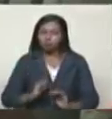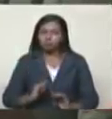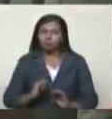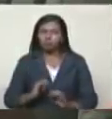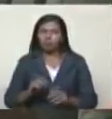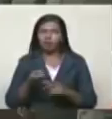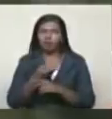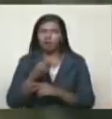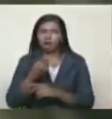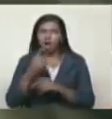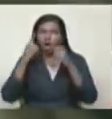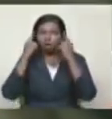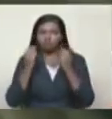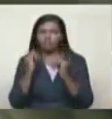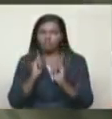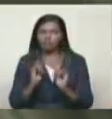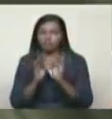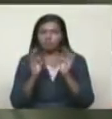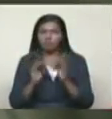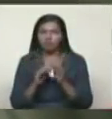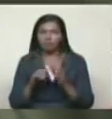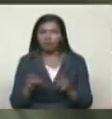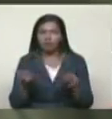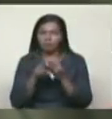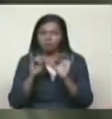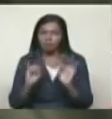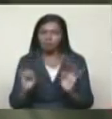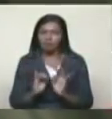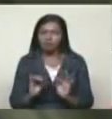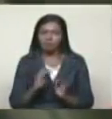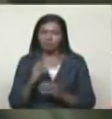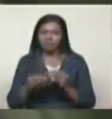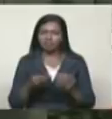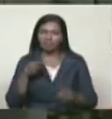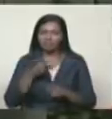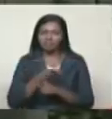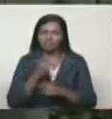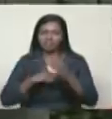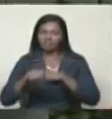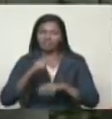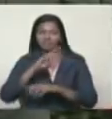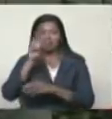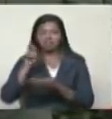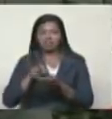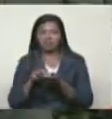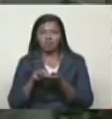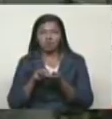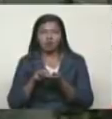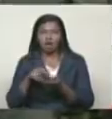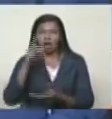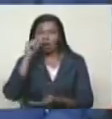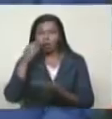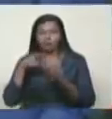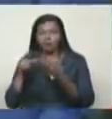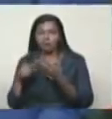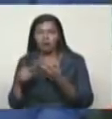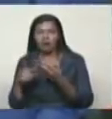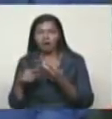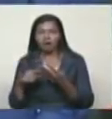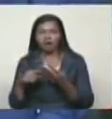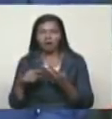Grado Oficial e igualmente el Orden Militar Defensa Nacional Grado Caballero que estará